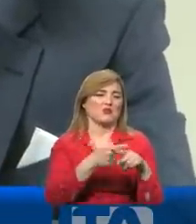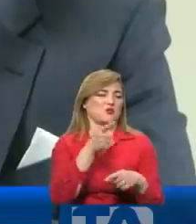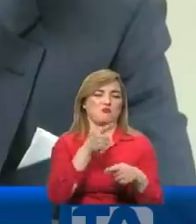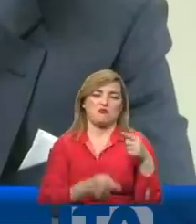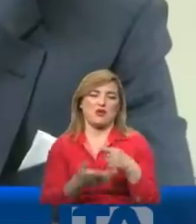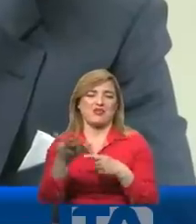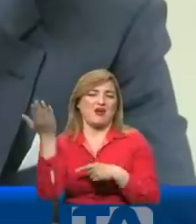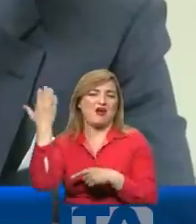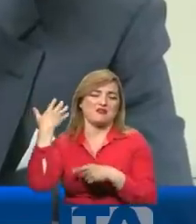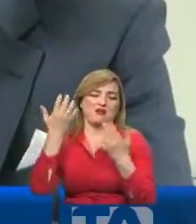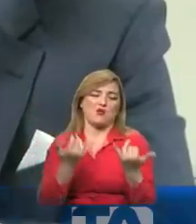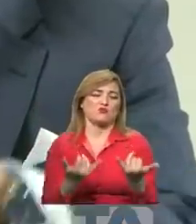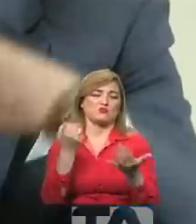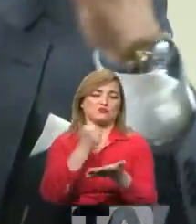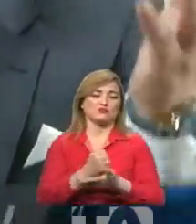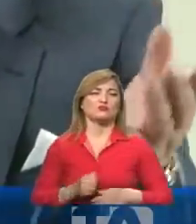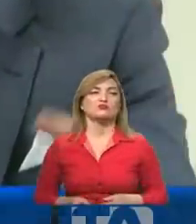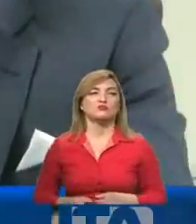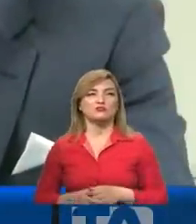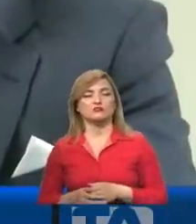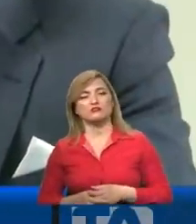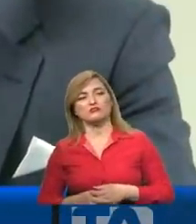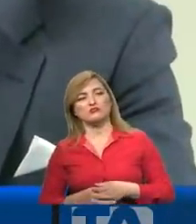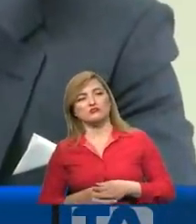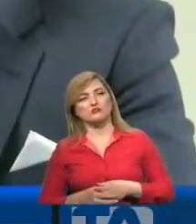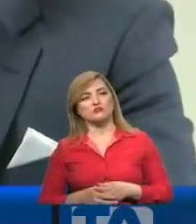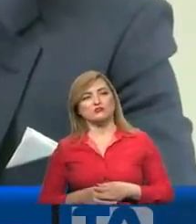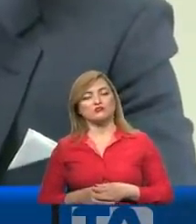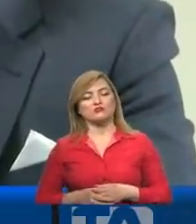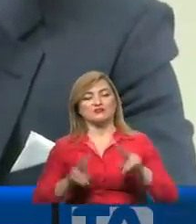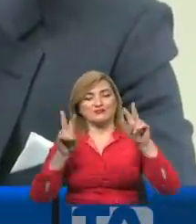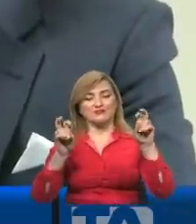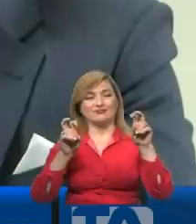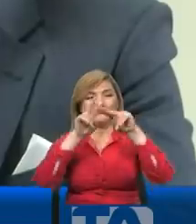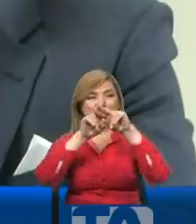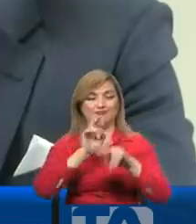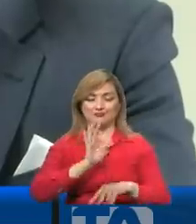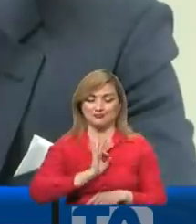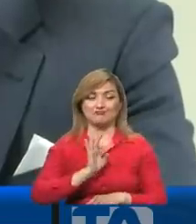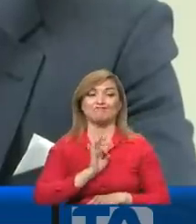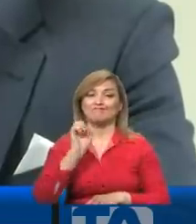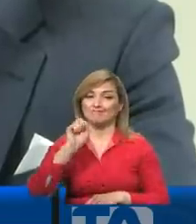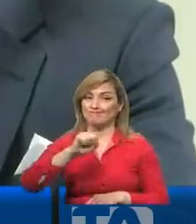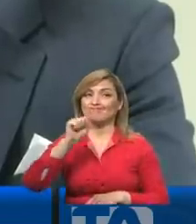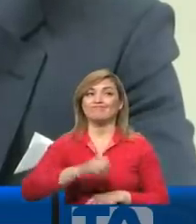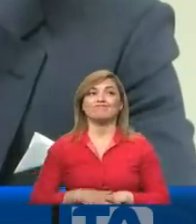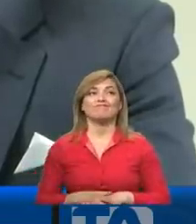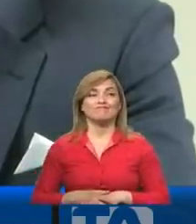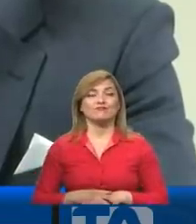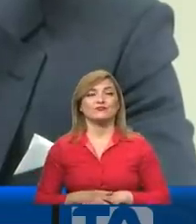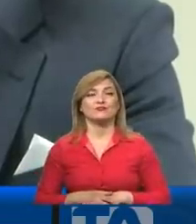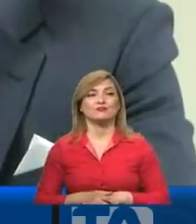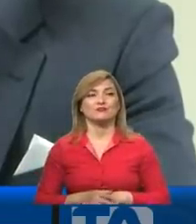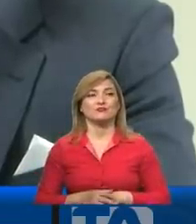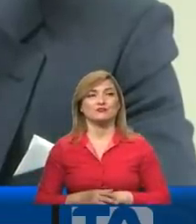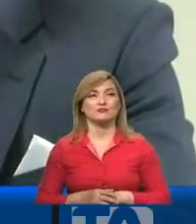circunstancias, que el administrado matricule su vehículo. Pero en el otro caso creemos que sí hay mecanismos para que